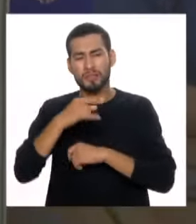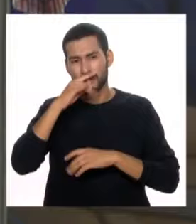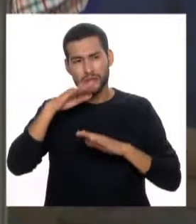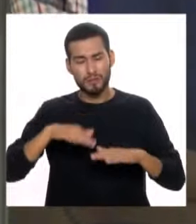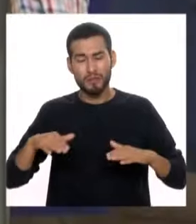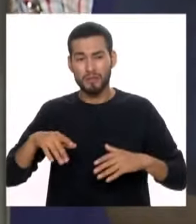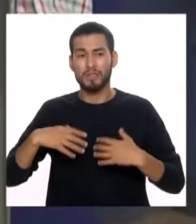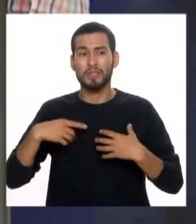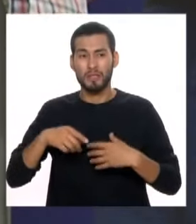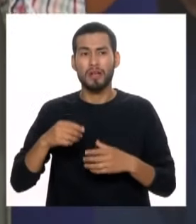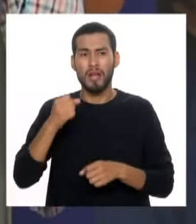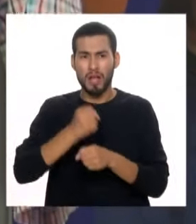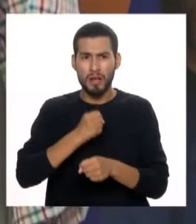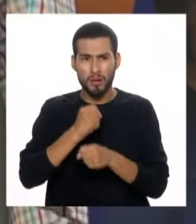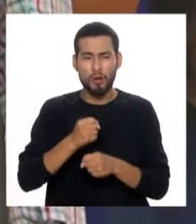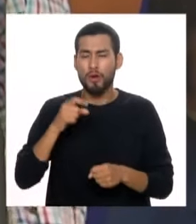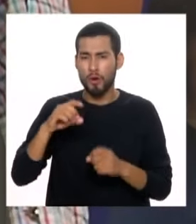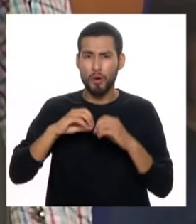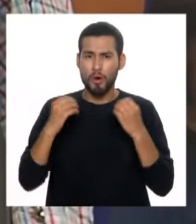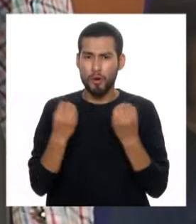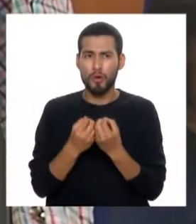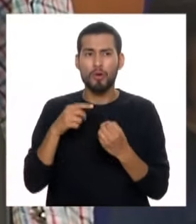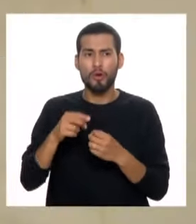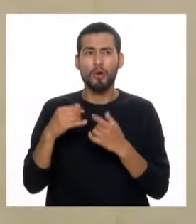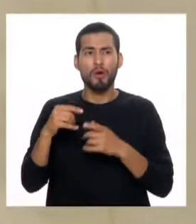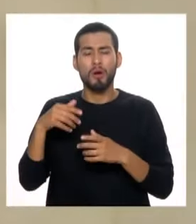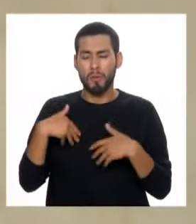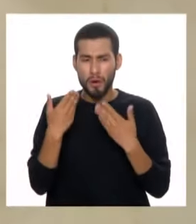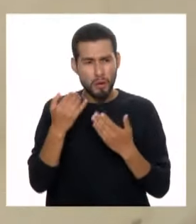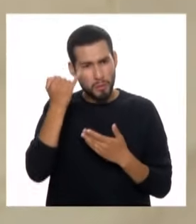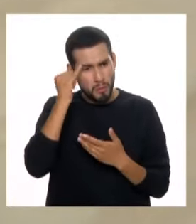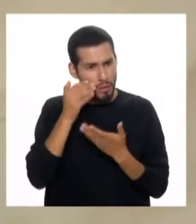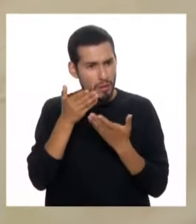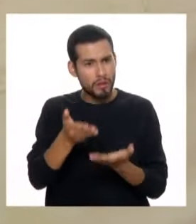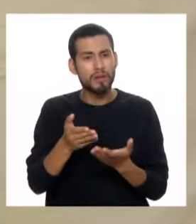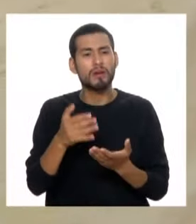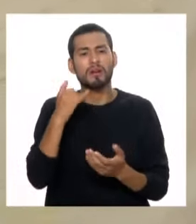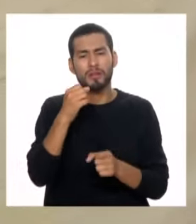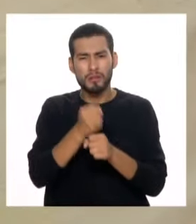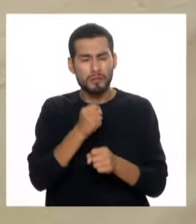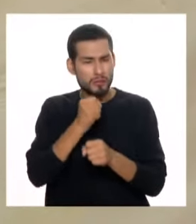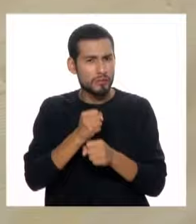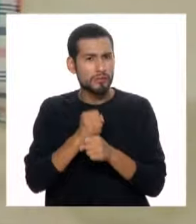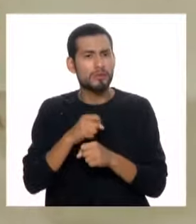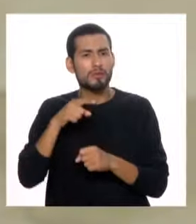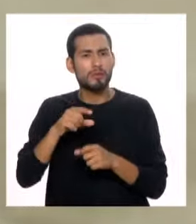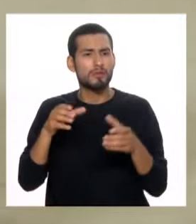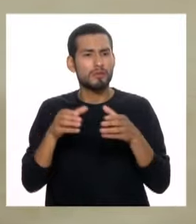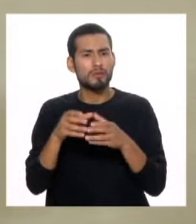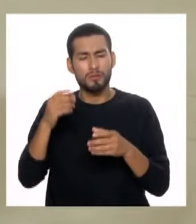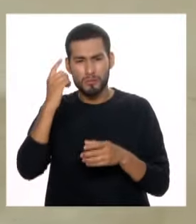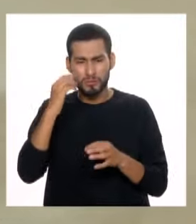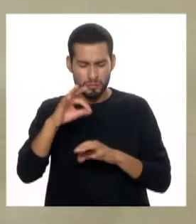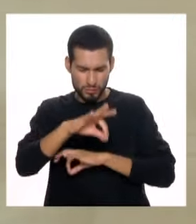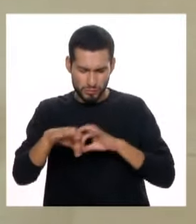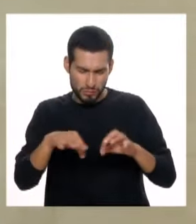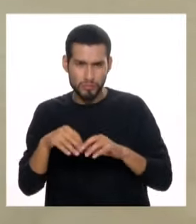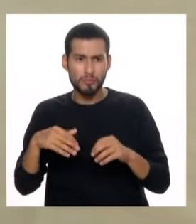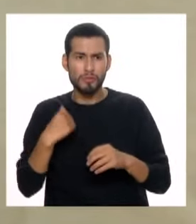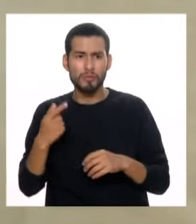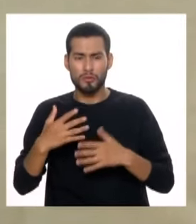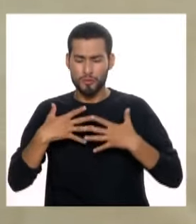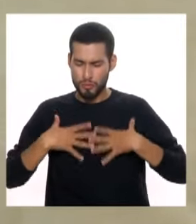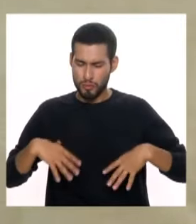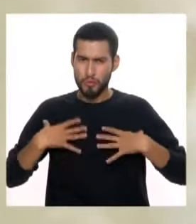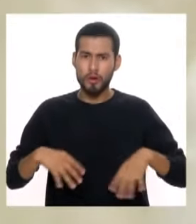Salud del Niño. Se trabaja con la ONG Juguete Pendiente, se hace la propuesta y luego se trabaja con el área de diseño para poder crear un packaging